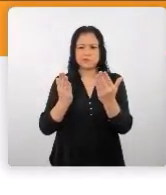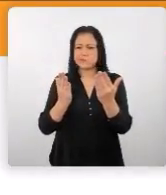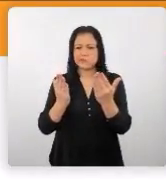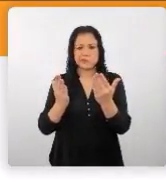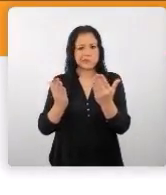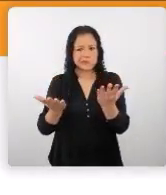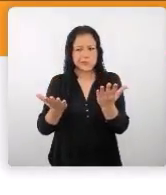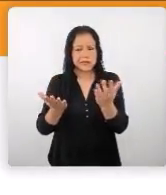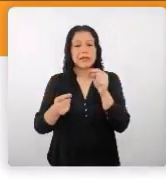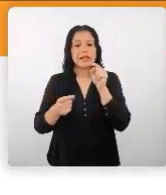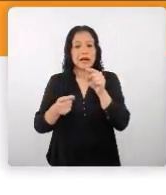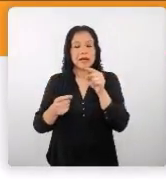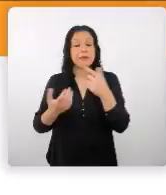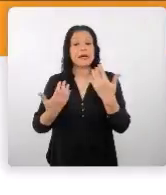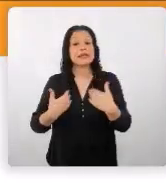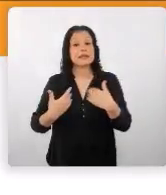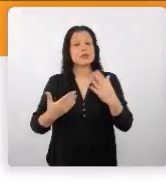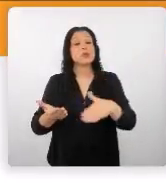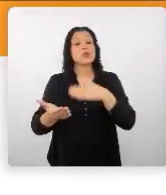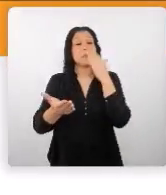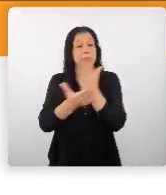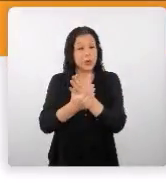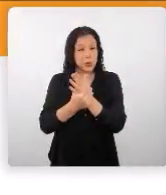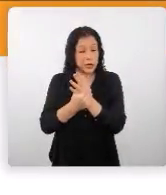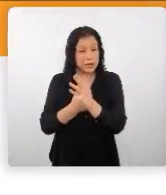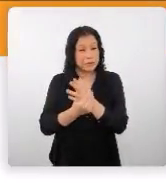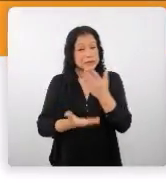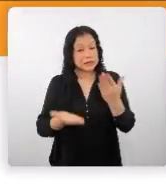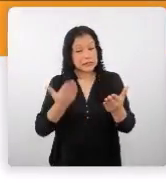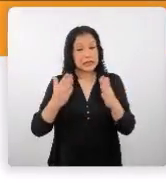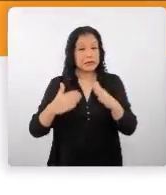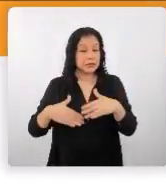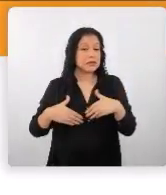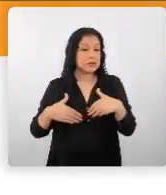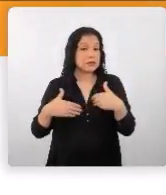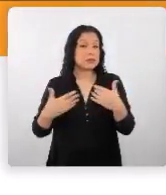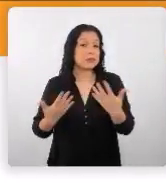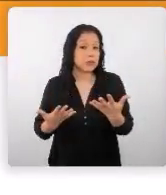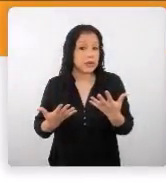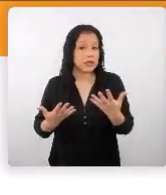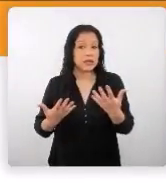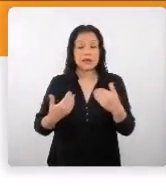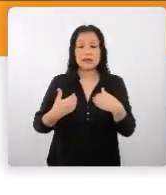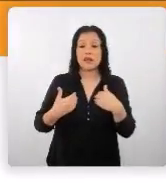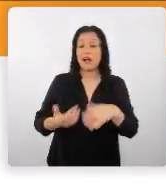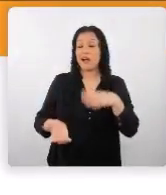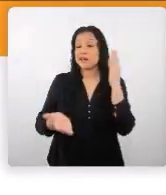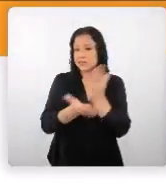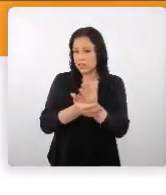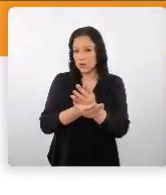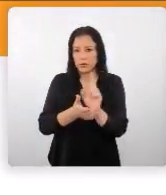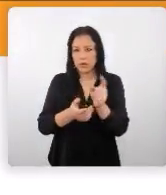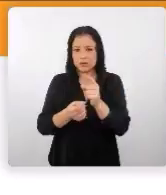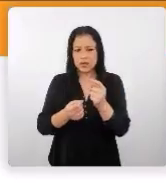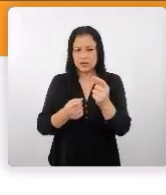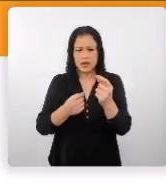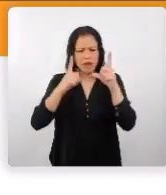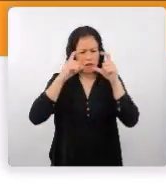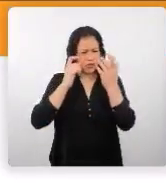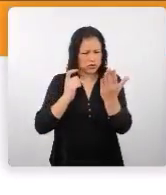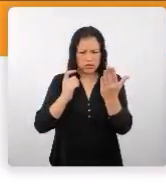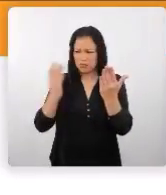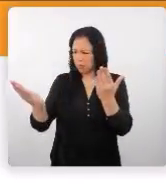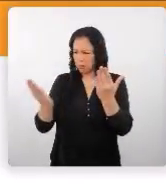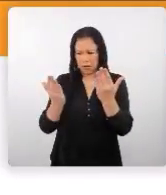destino, es donde se van a generar problemas y pueden incluso generarse penalidades, ¿no? Por no estar cumpliendo con